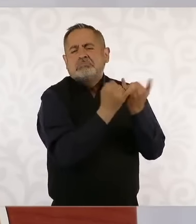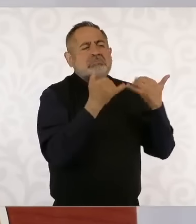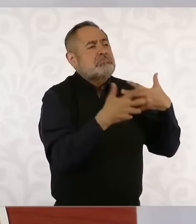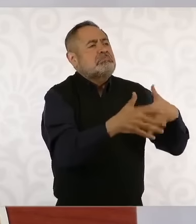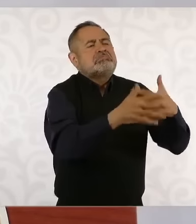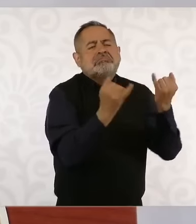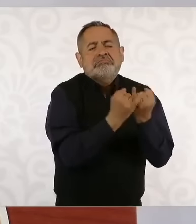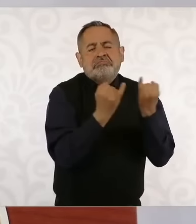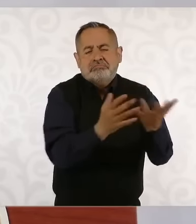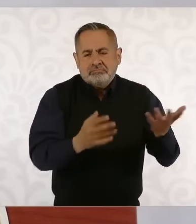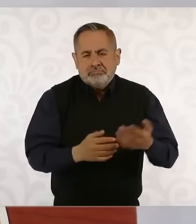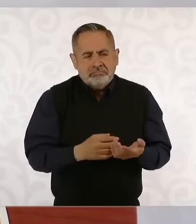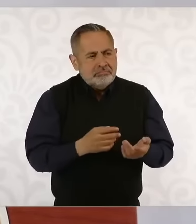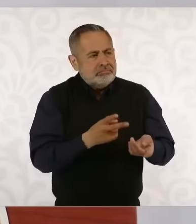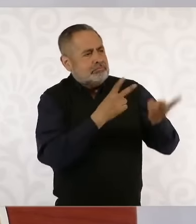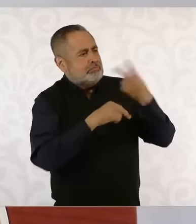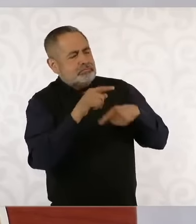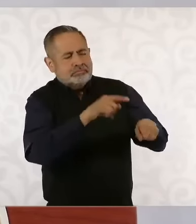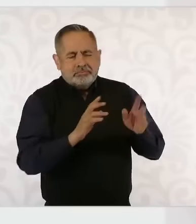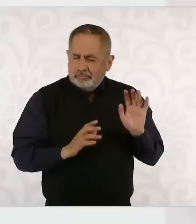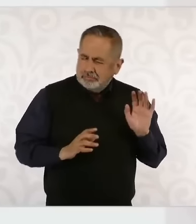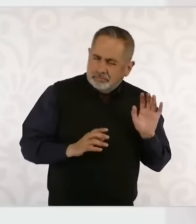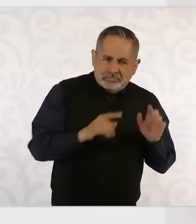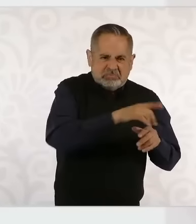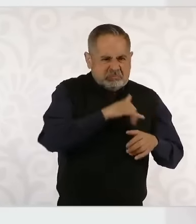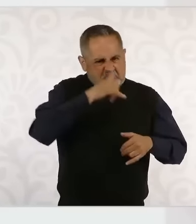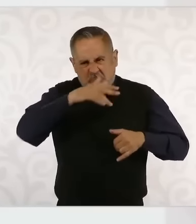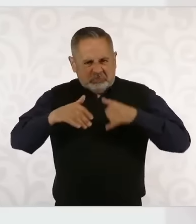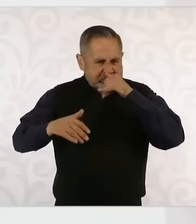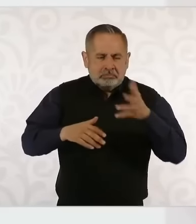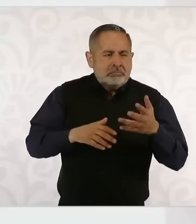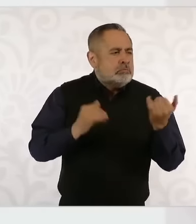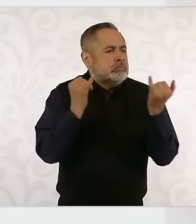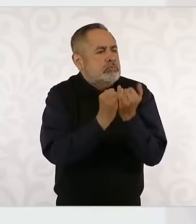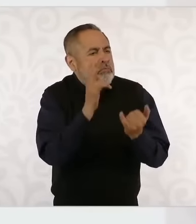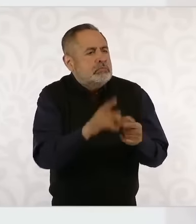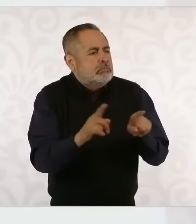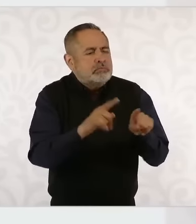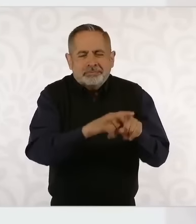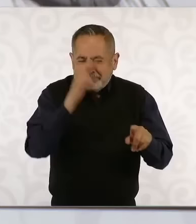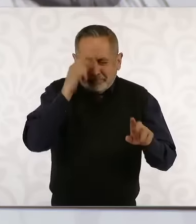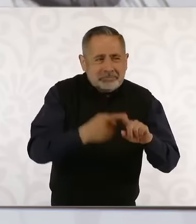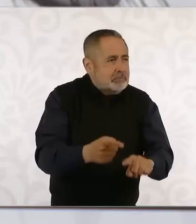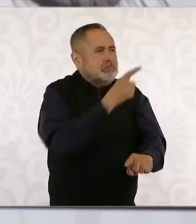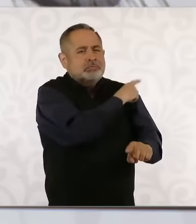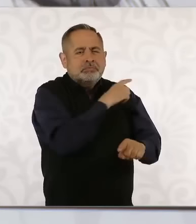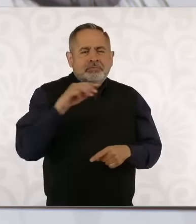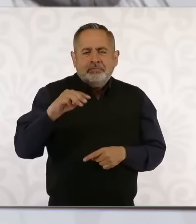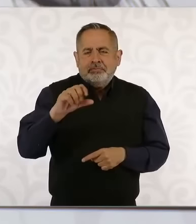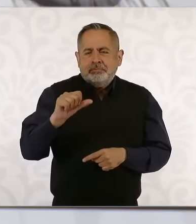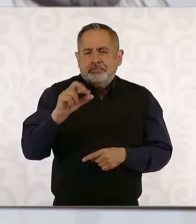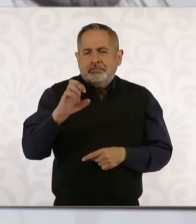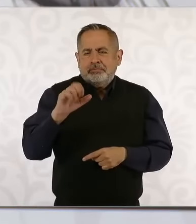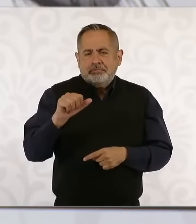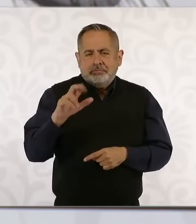Y los que llegaron, que también fueron los que promovieron aquellas mareas rosas. Pero bueno, de aquella